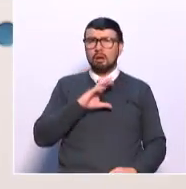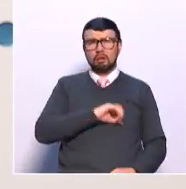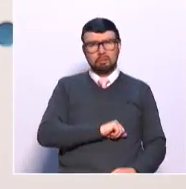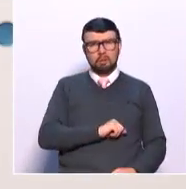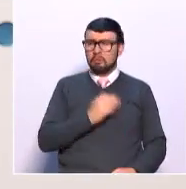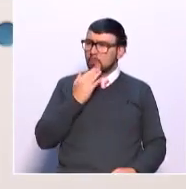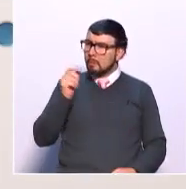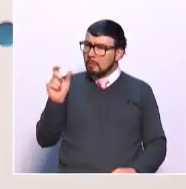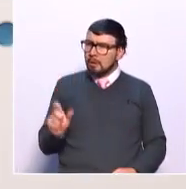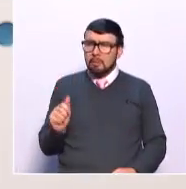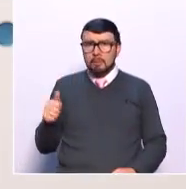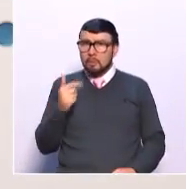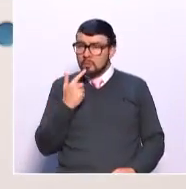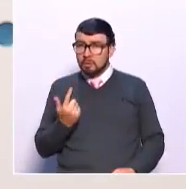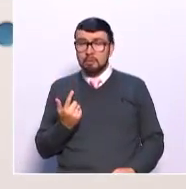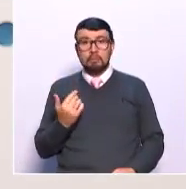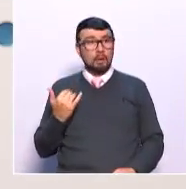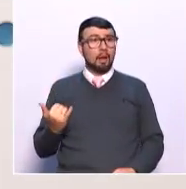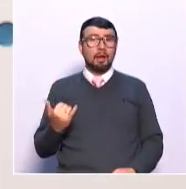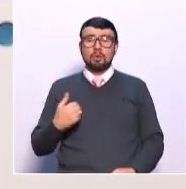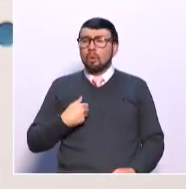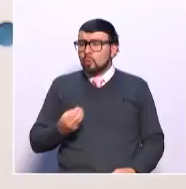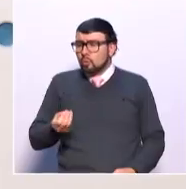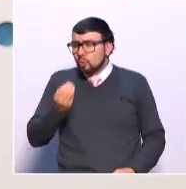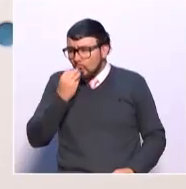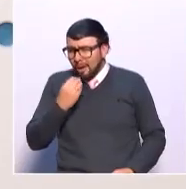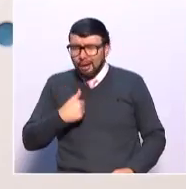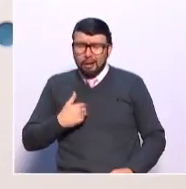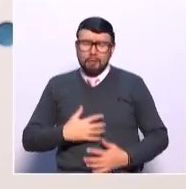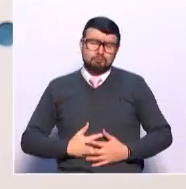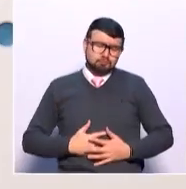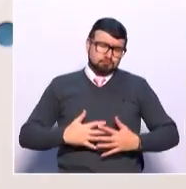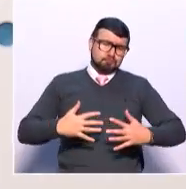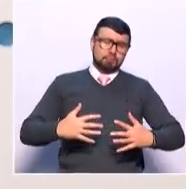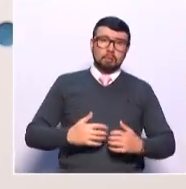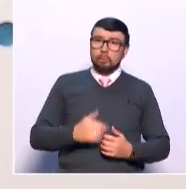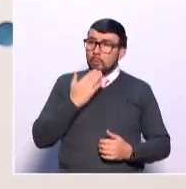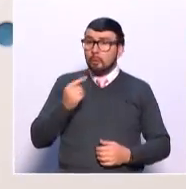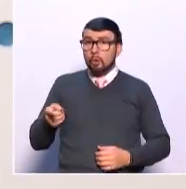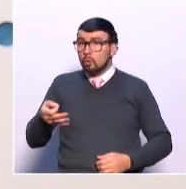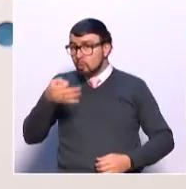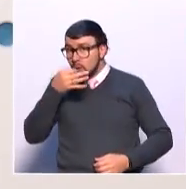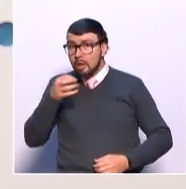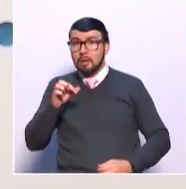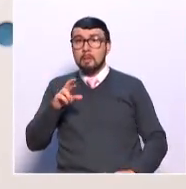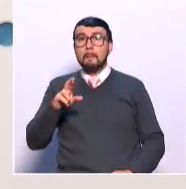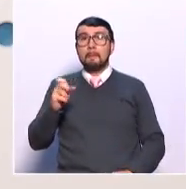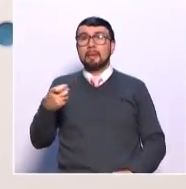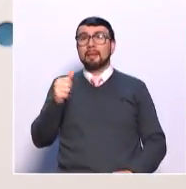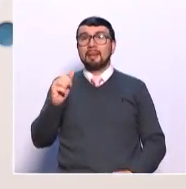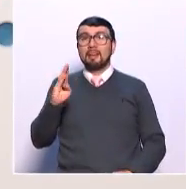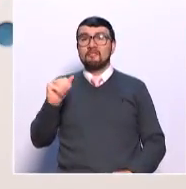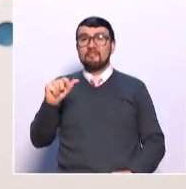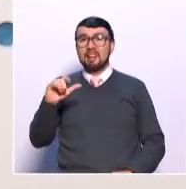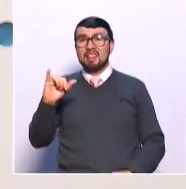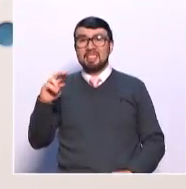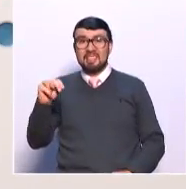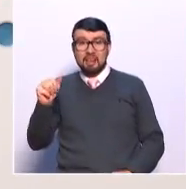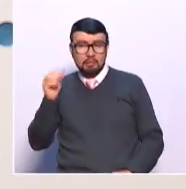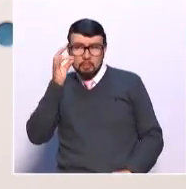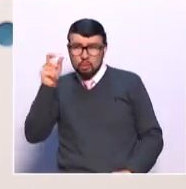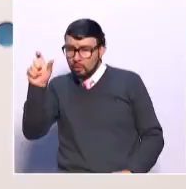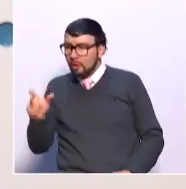diga me cayó mal el medicamento pues porque no lo tolero se le puede caer bien una pregabalina a mí me puede matar eso y entonces